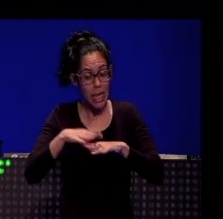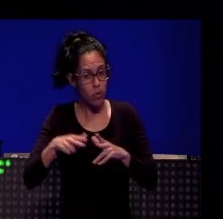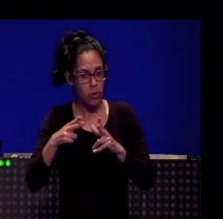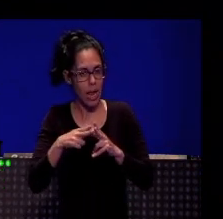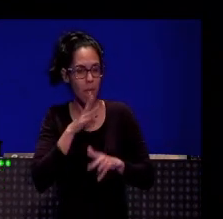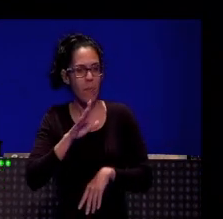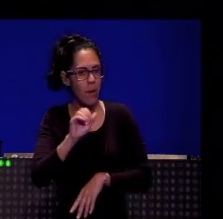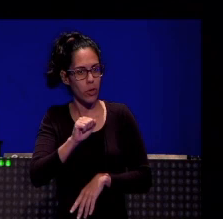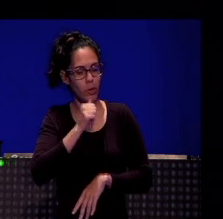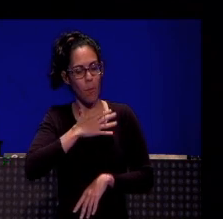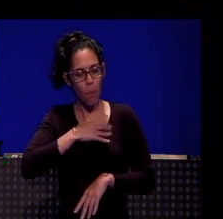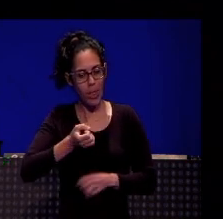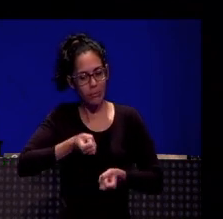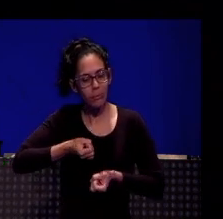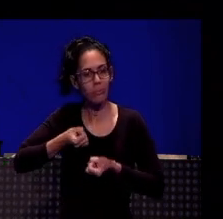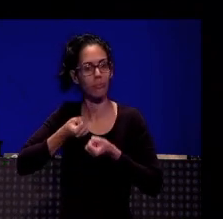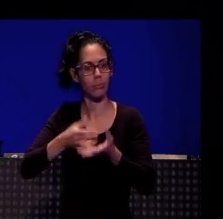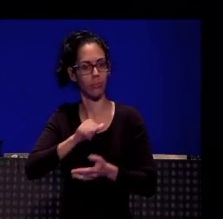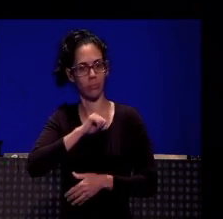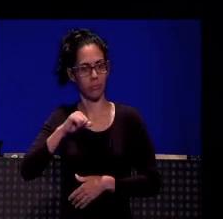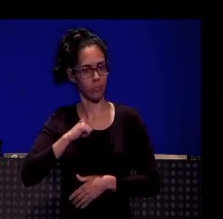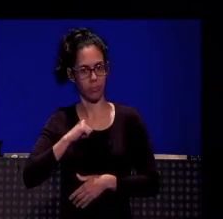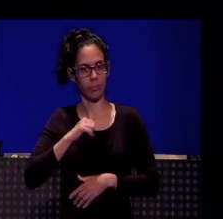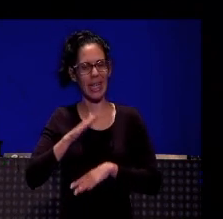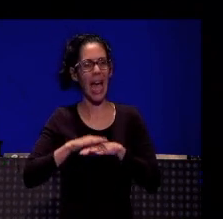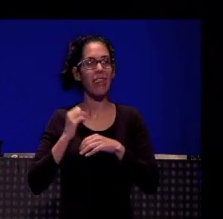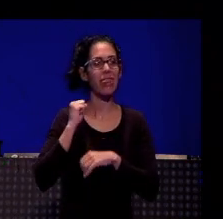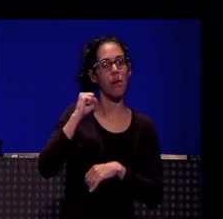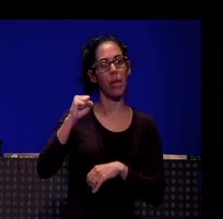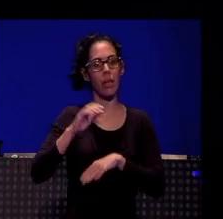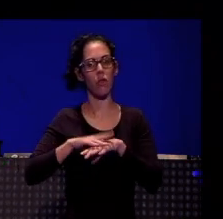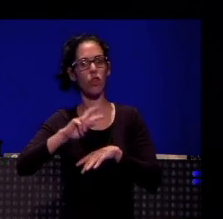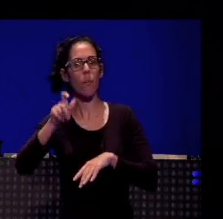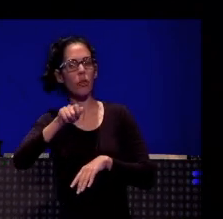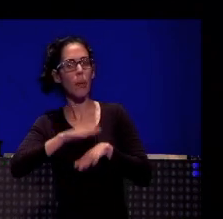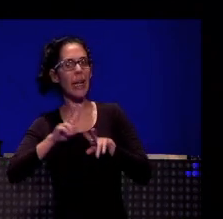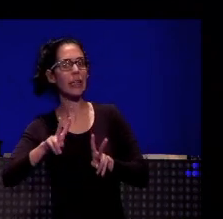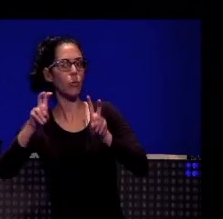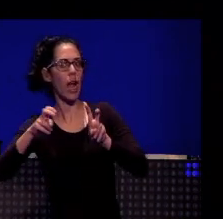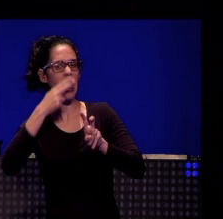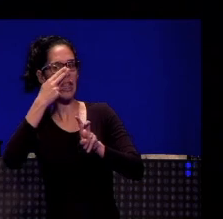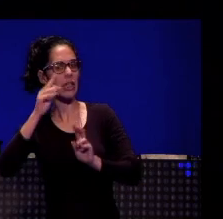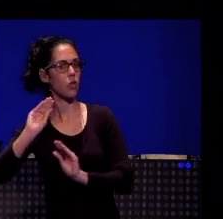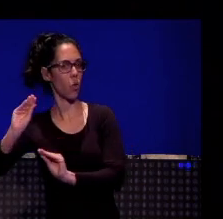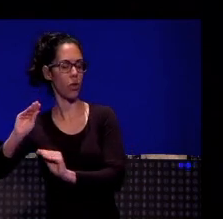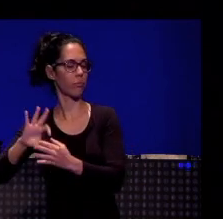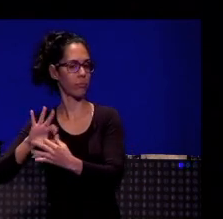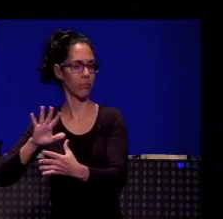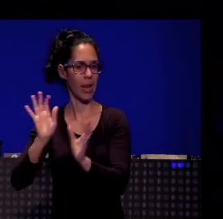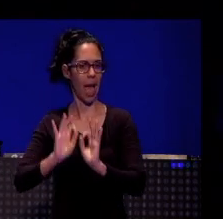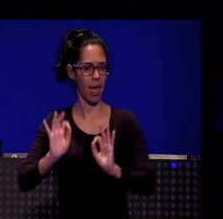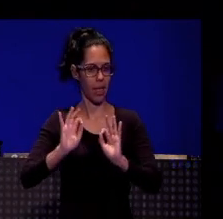explicarte por ahí sabes si no depende de que te hagan un titular que les dé la gana a ellos o que les interese vale luego